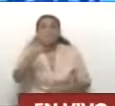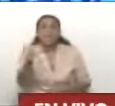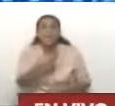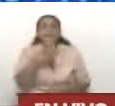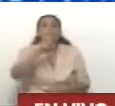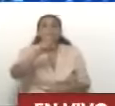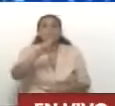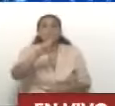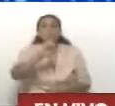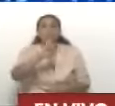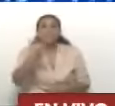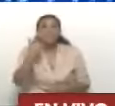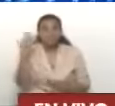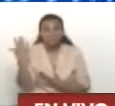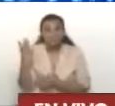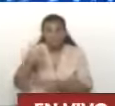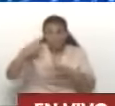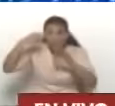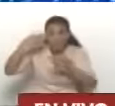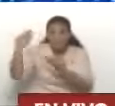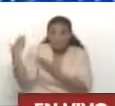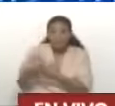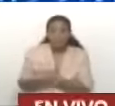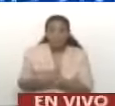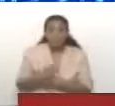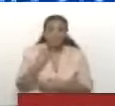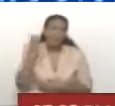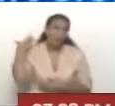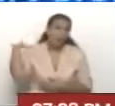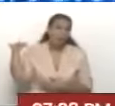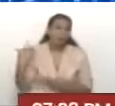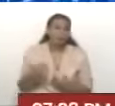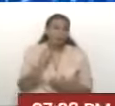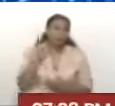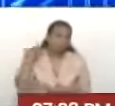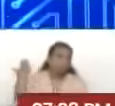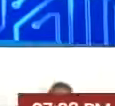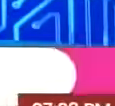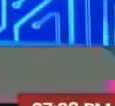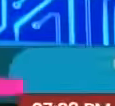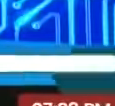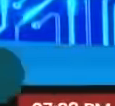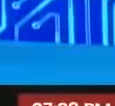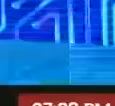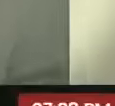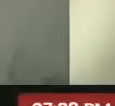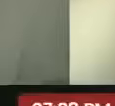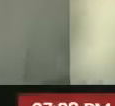yo traje el video. ¿Quieres verlo? Vamos a verlo. Vamos a ver a Luis Guillermo Chamito, pues, adelante.